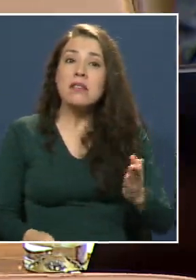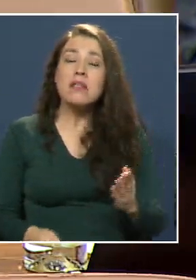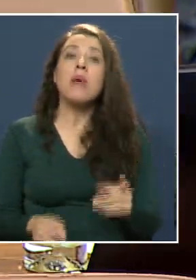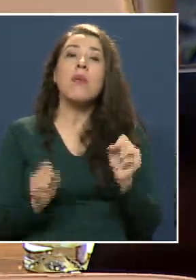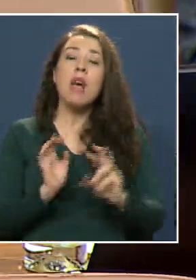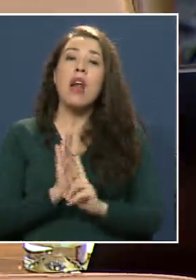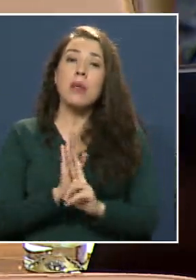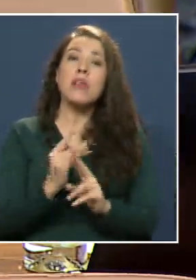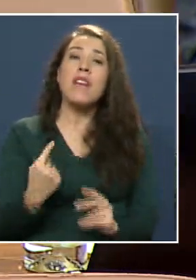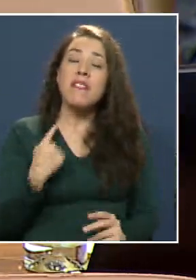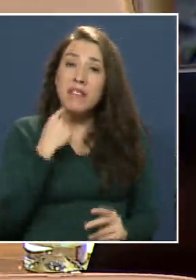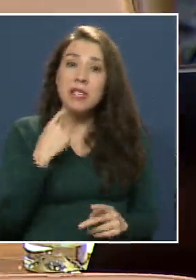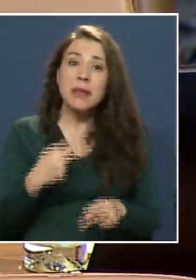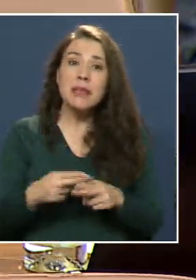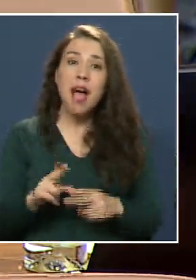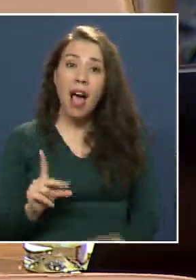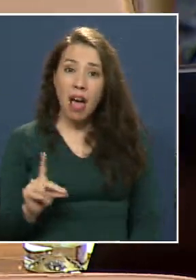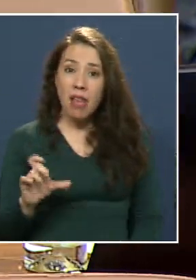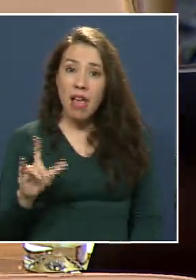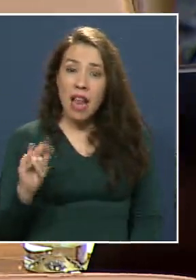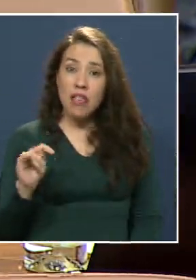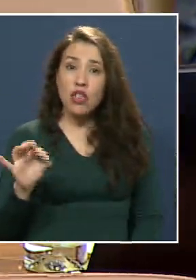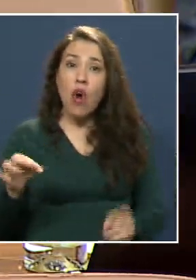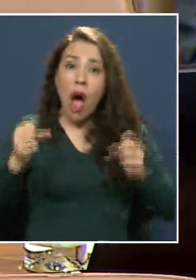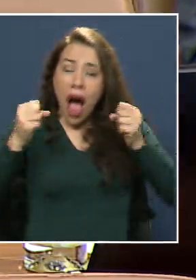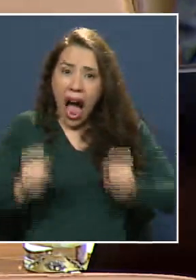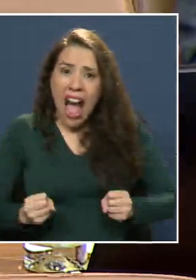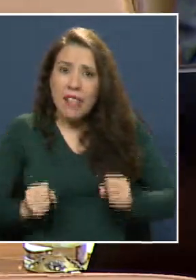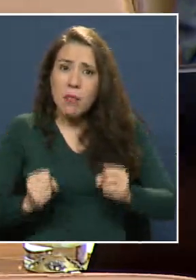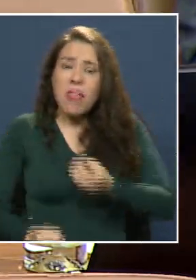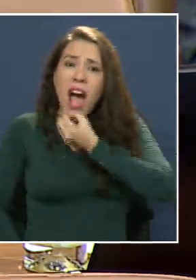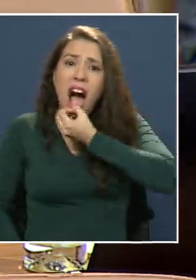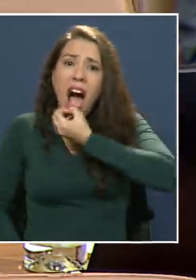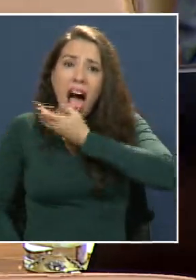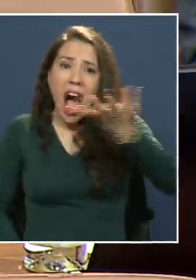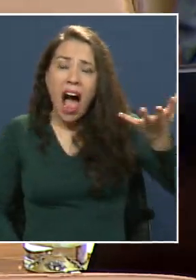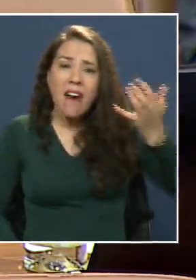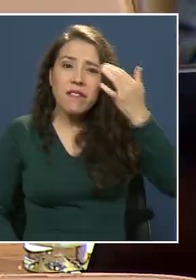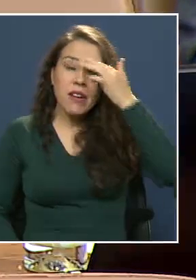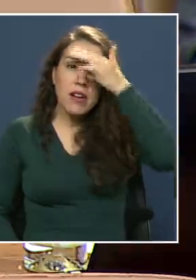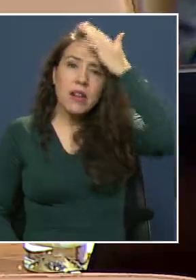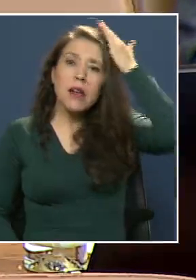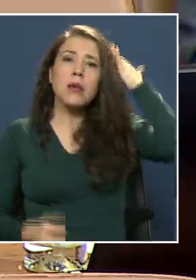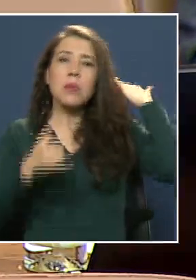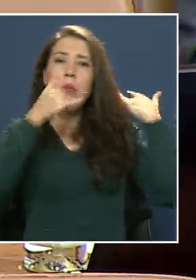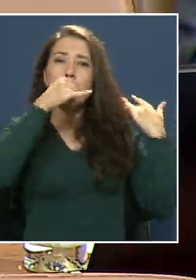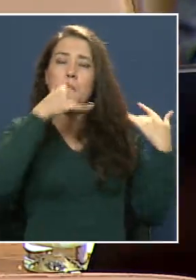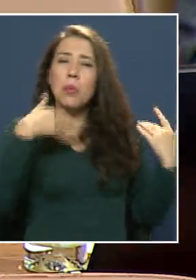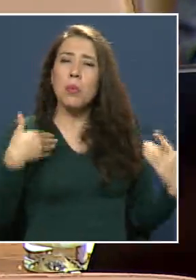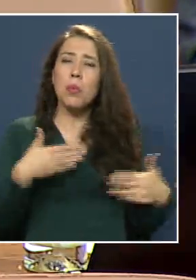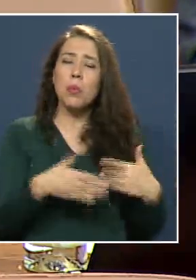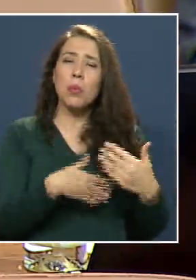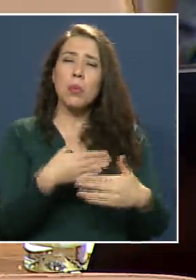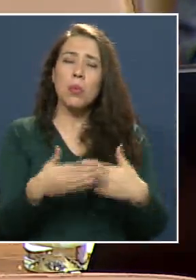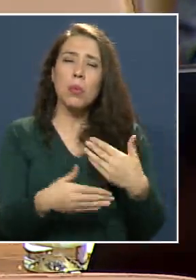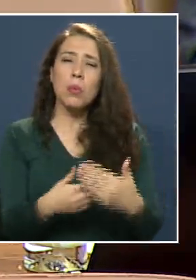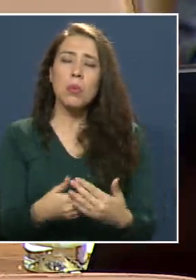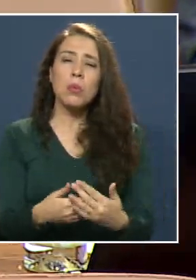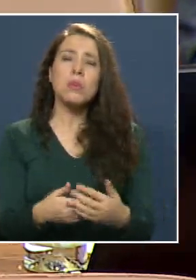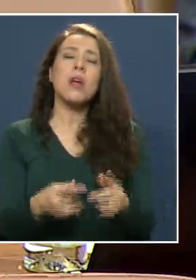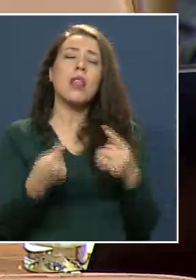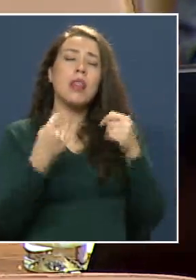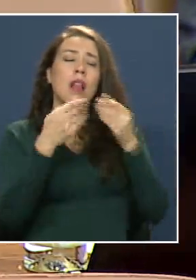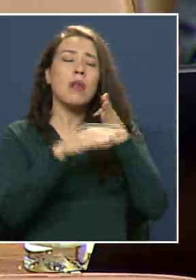fueron víctimas de un delito. Atreverse a denunciar después de mucho tiempo, después de una